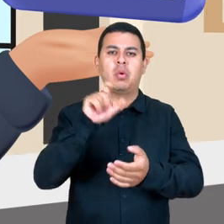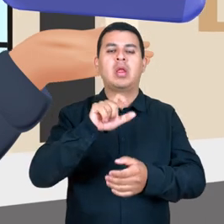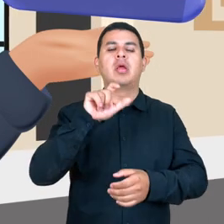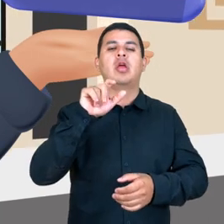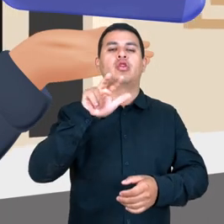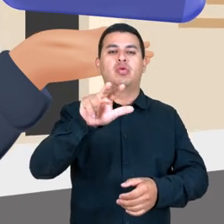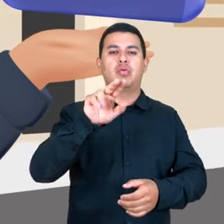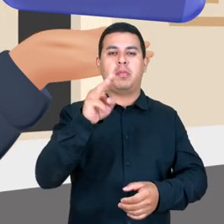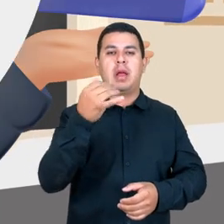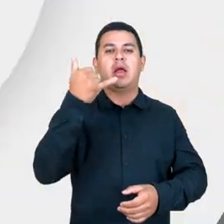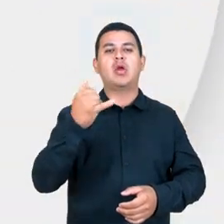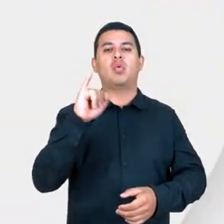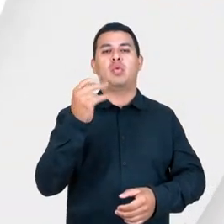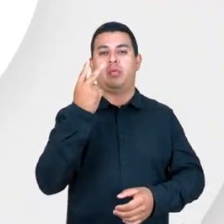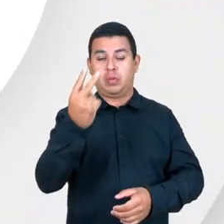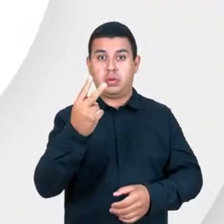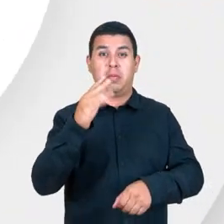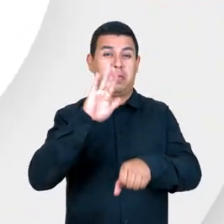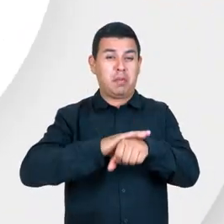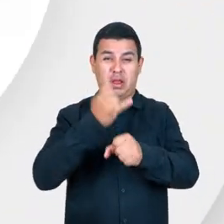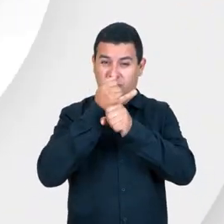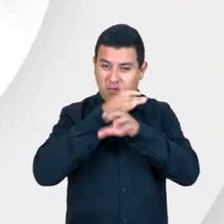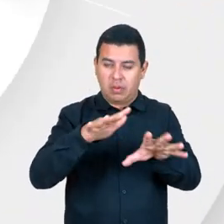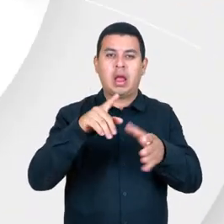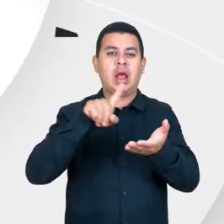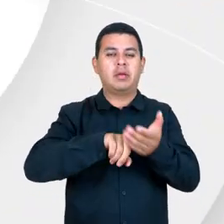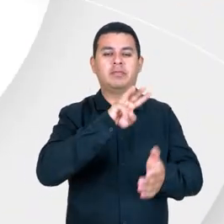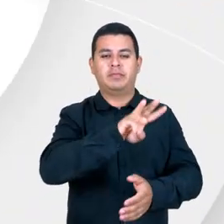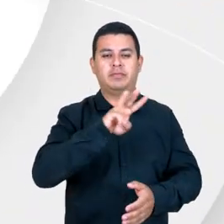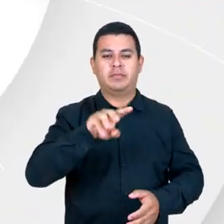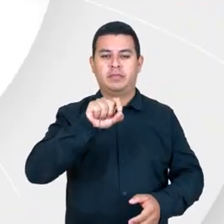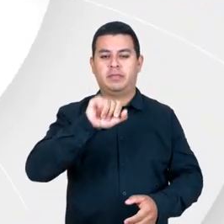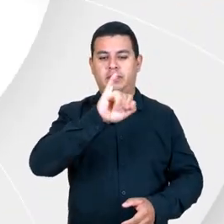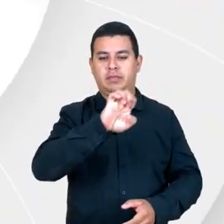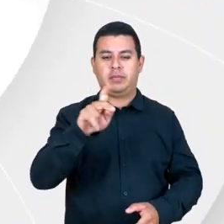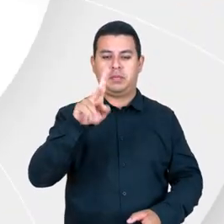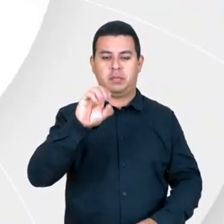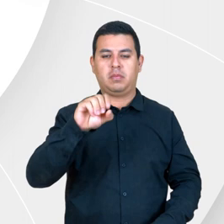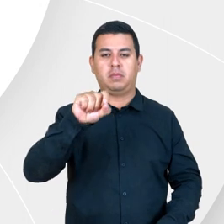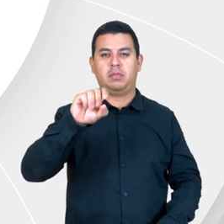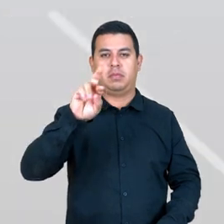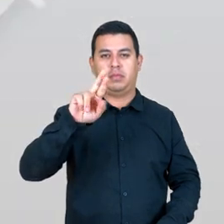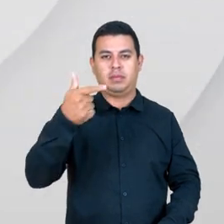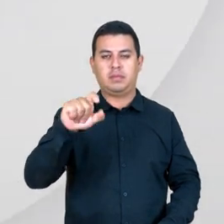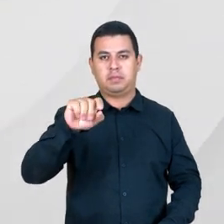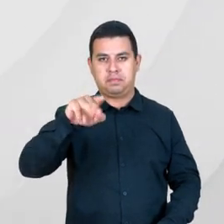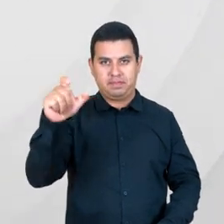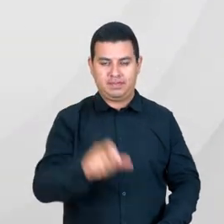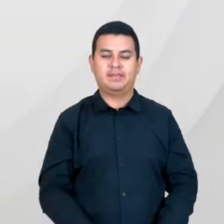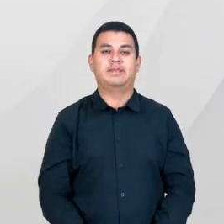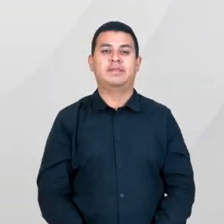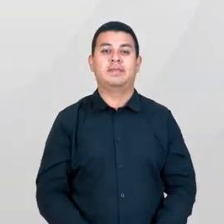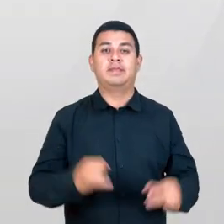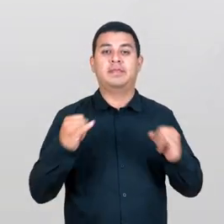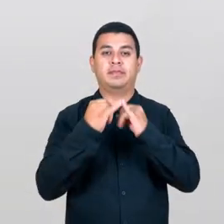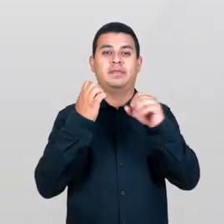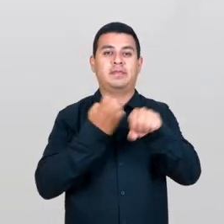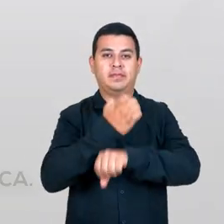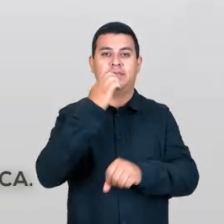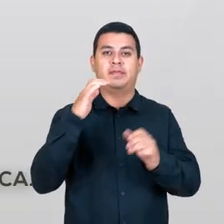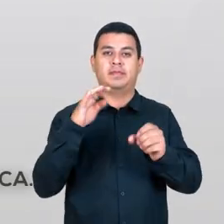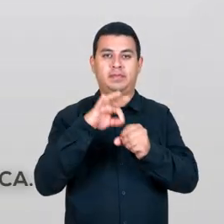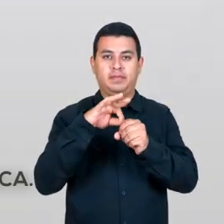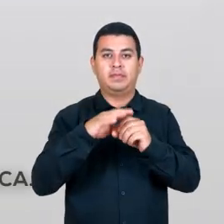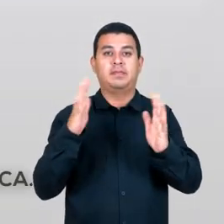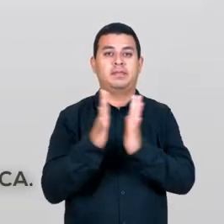SEA UNKUMIMAYO SI UBI JUNIO KII www.yepco.org.mx Instituto Estatal